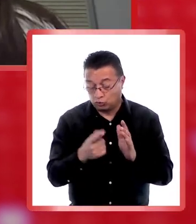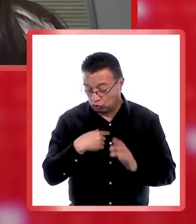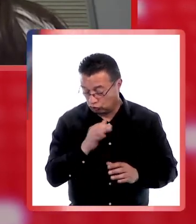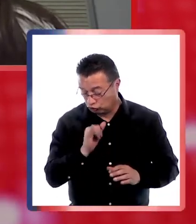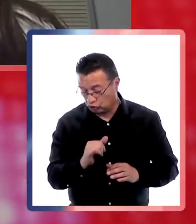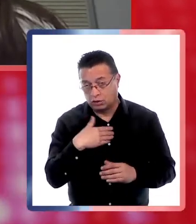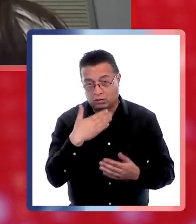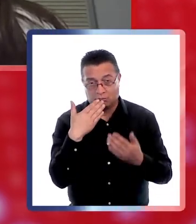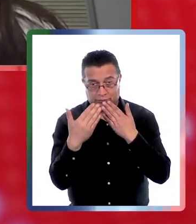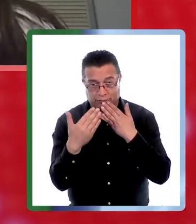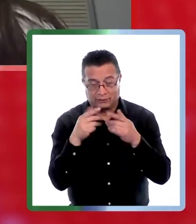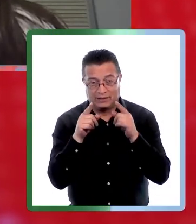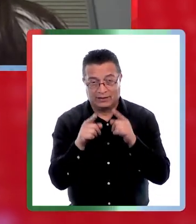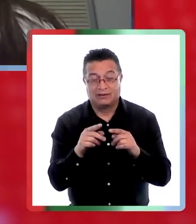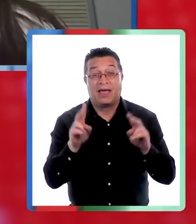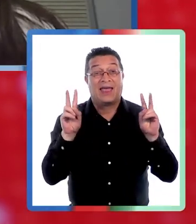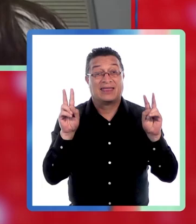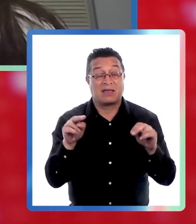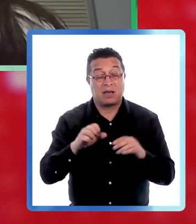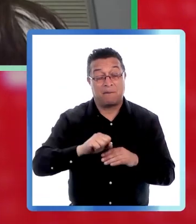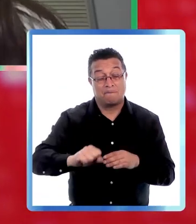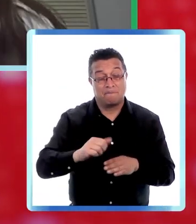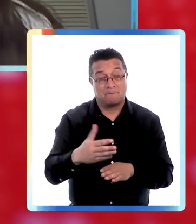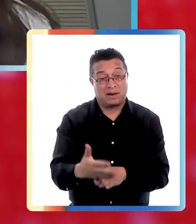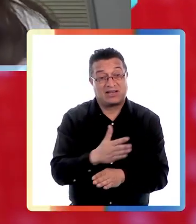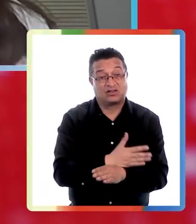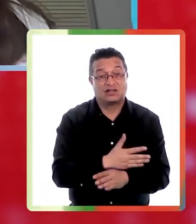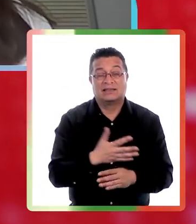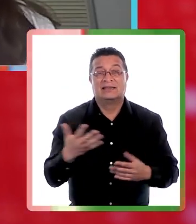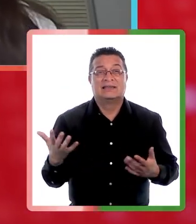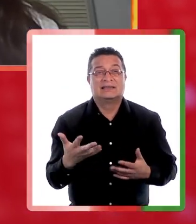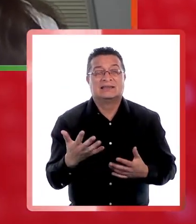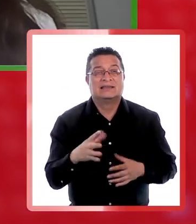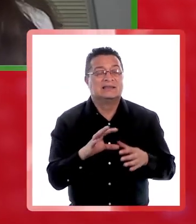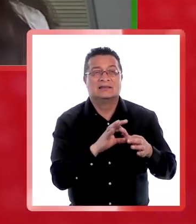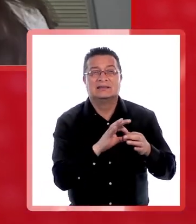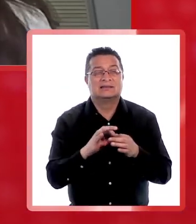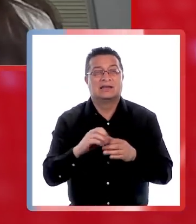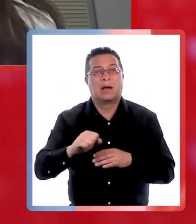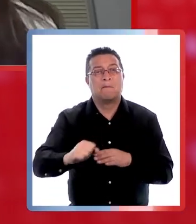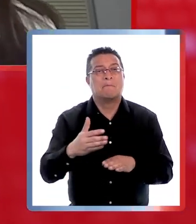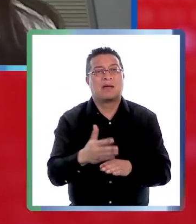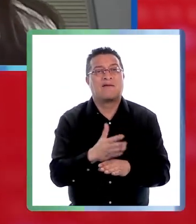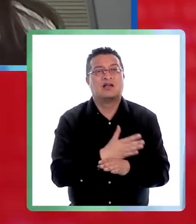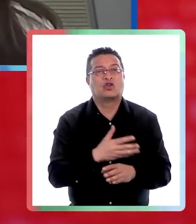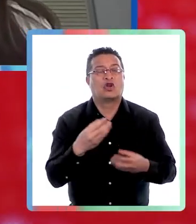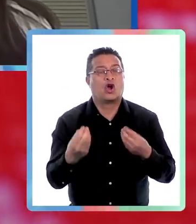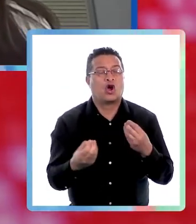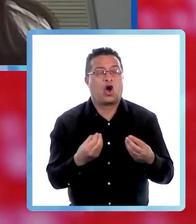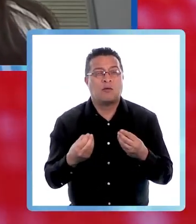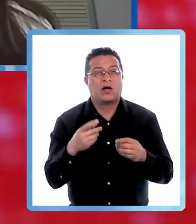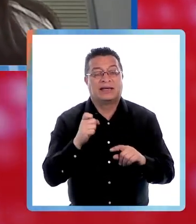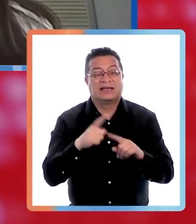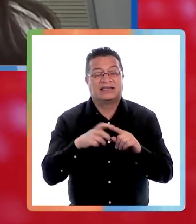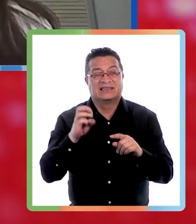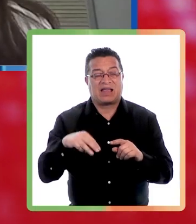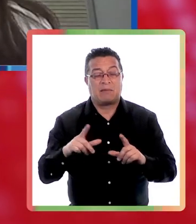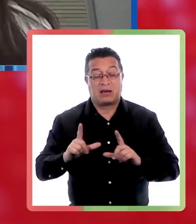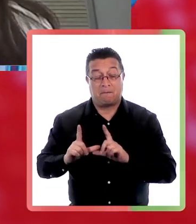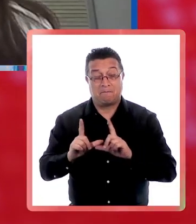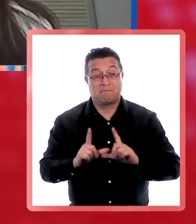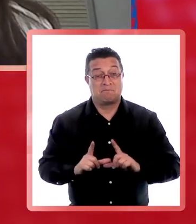gustaría detenerme, doctora. En temas de prevención, ¿en qué consiste esta prevención, además del examen de